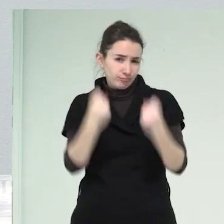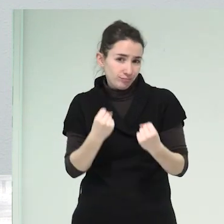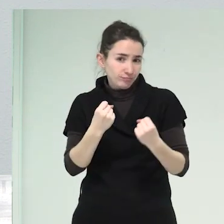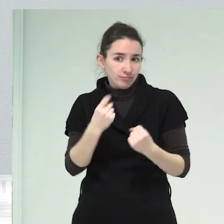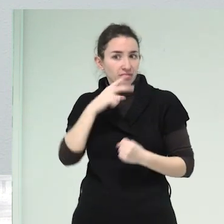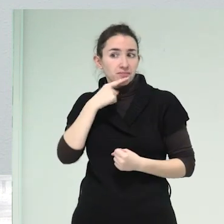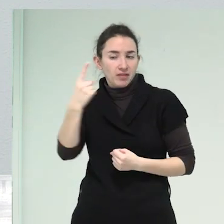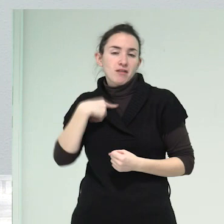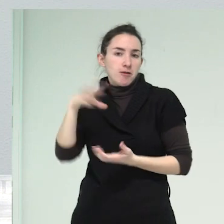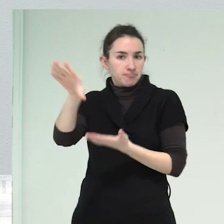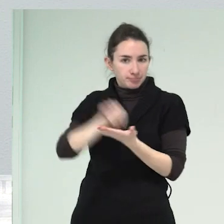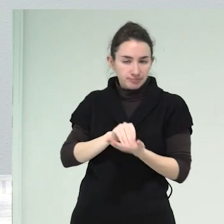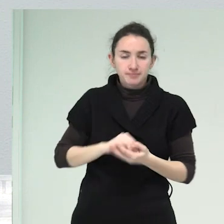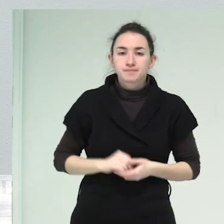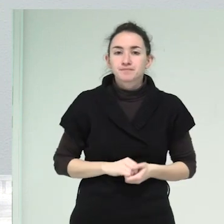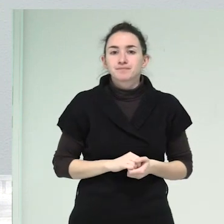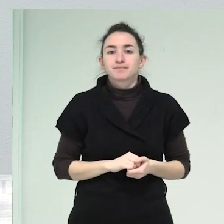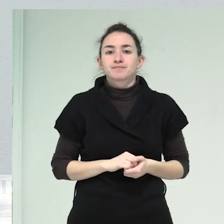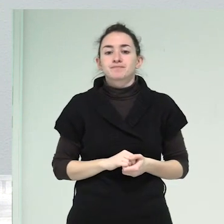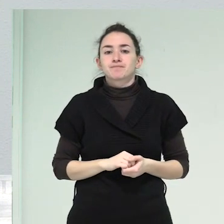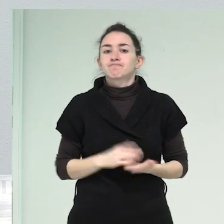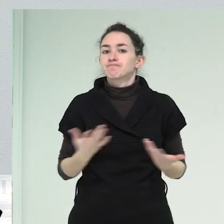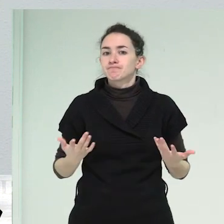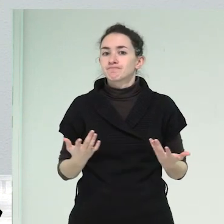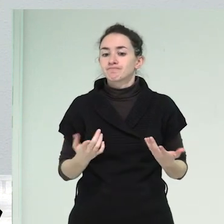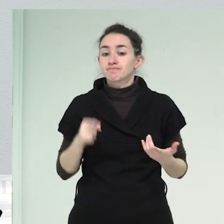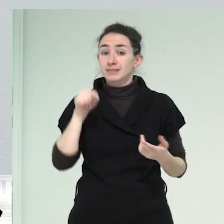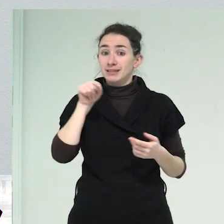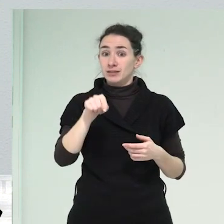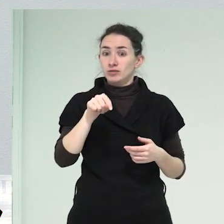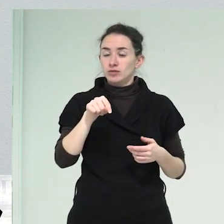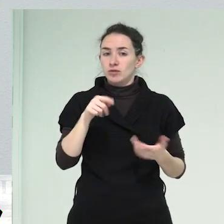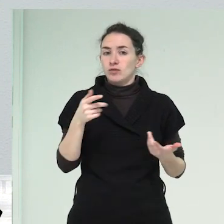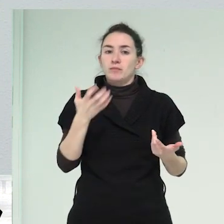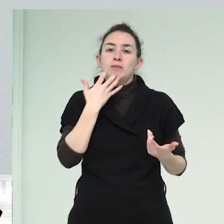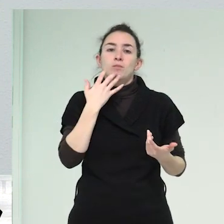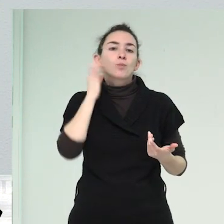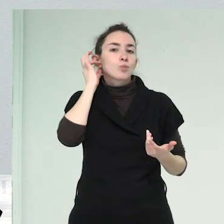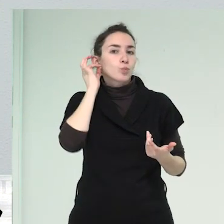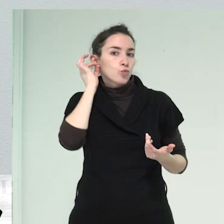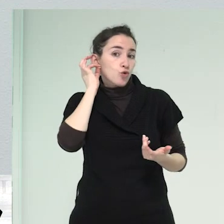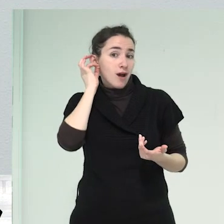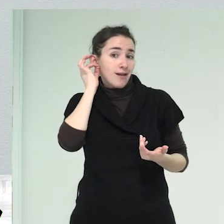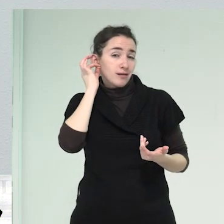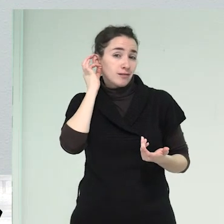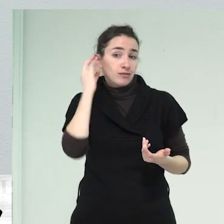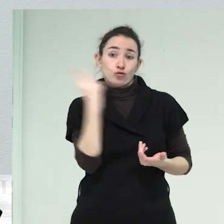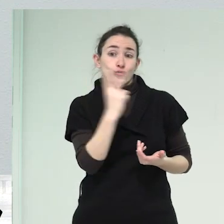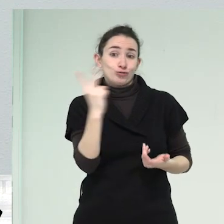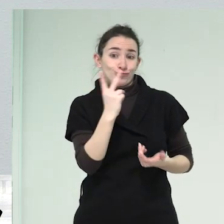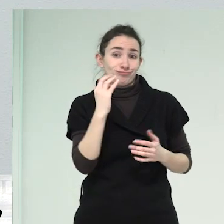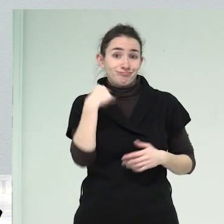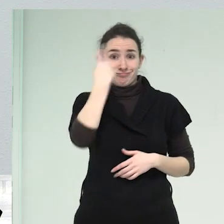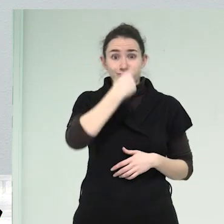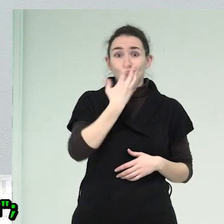palabras. Desde esto no es un invento mío, esto en dos mujeres de color, que se llama Gloria